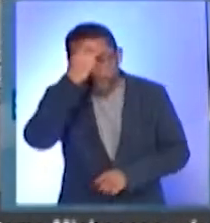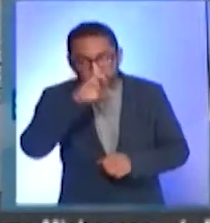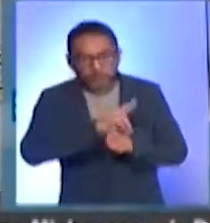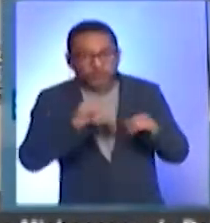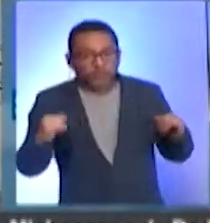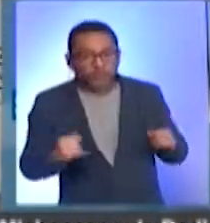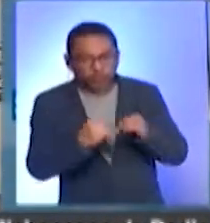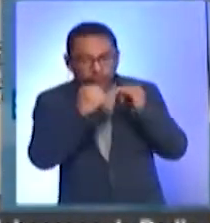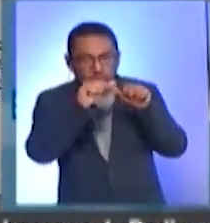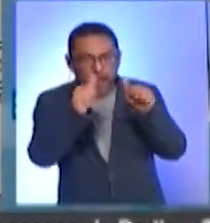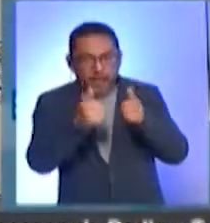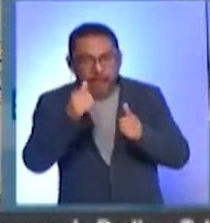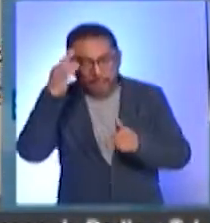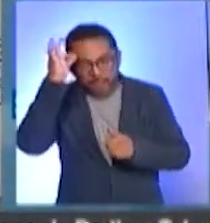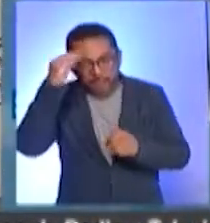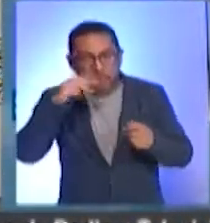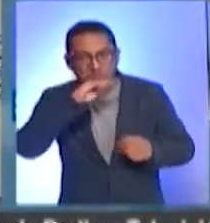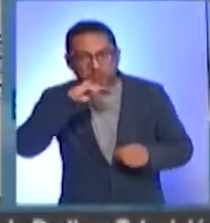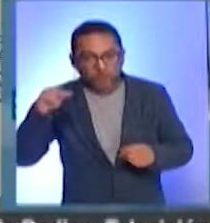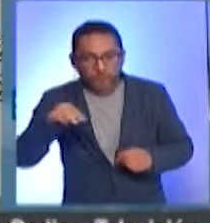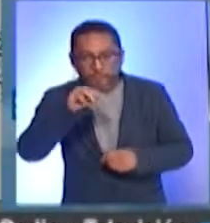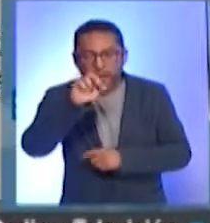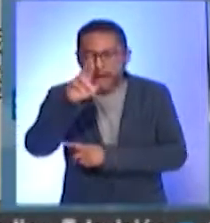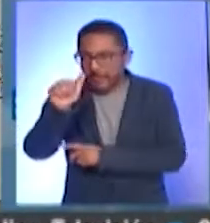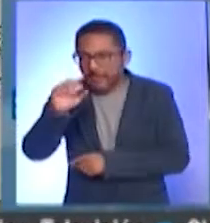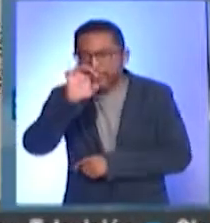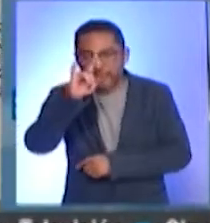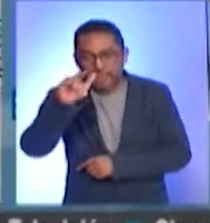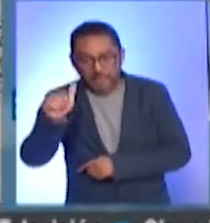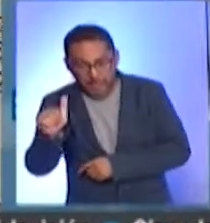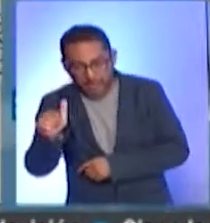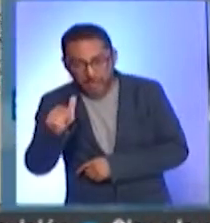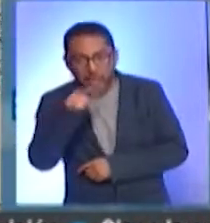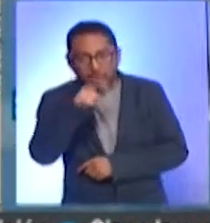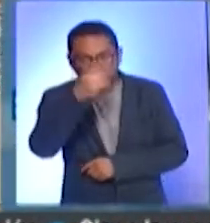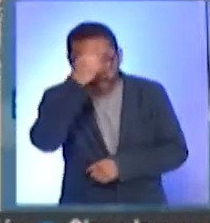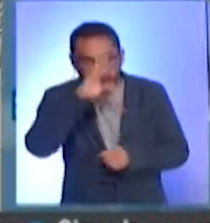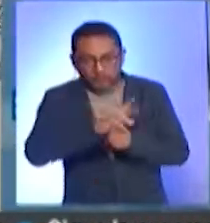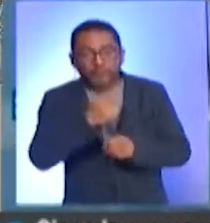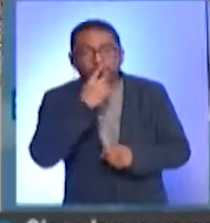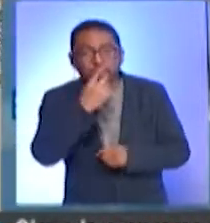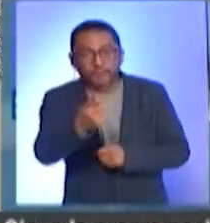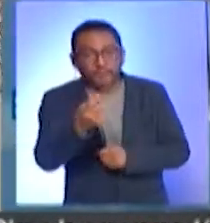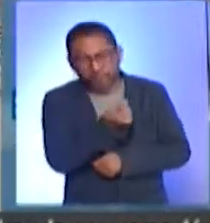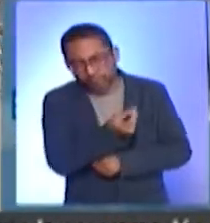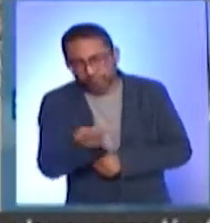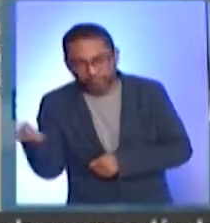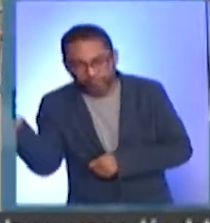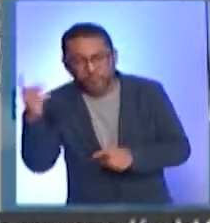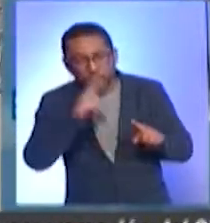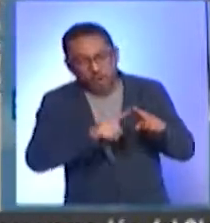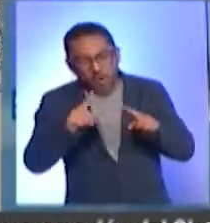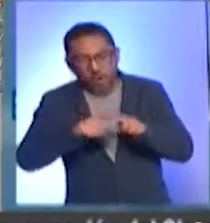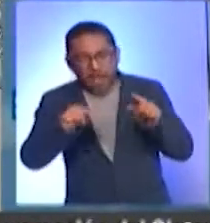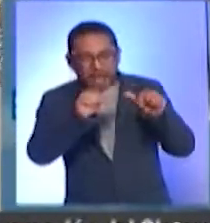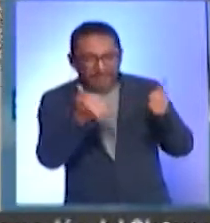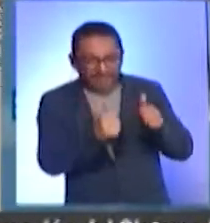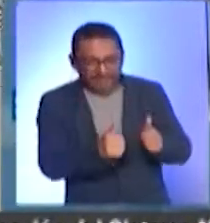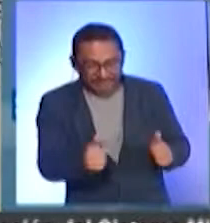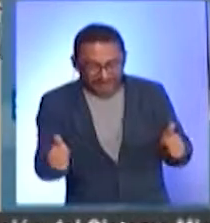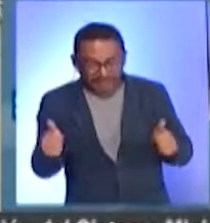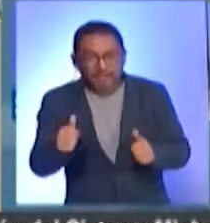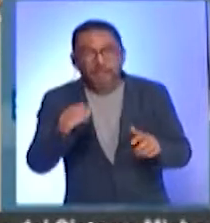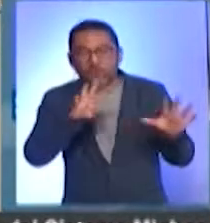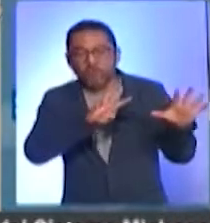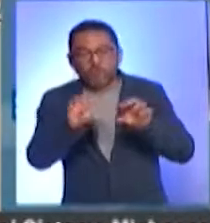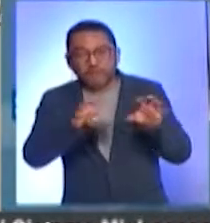instituto del artesano michoacano maría emilia reyes oseguera informó que son más de 900 artesanías las que se exponen en la